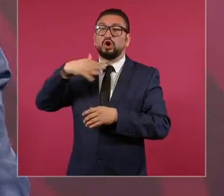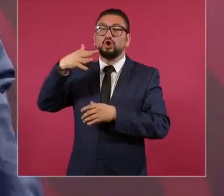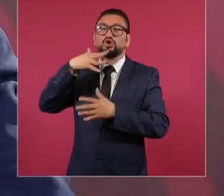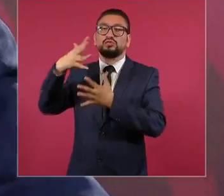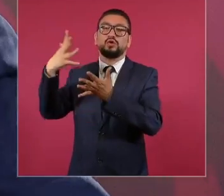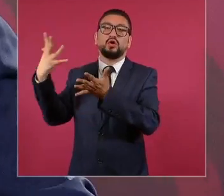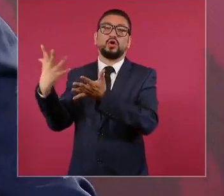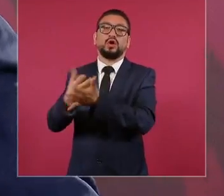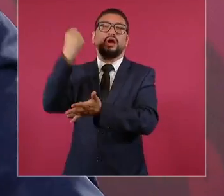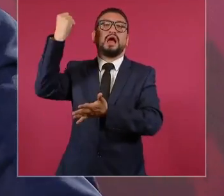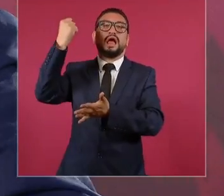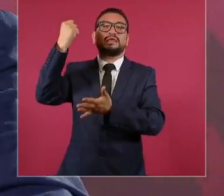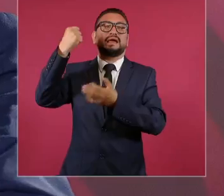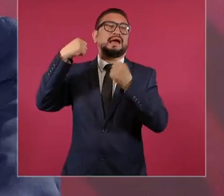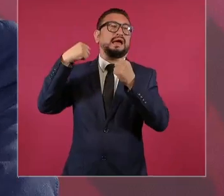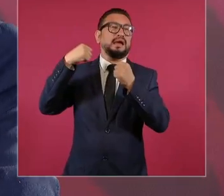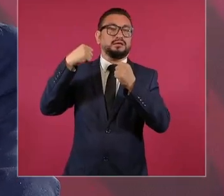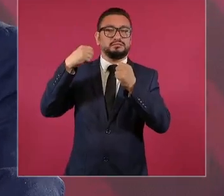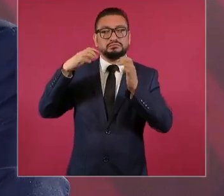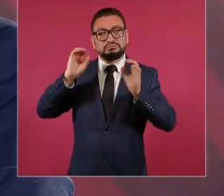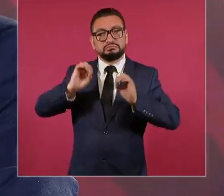ya cumplimos nosotros,